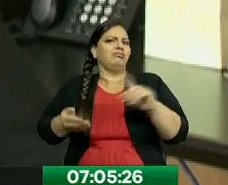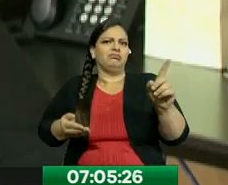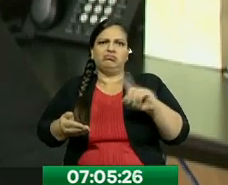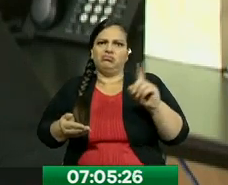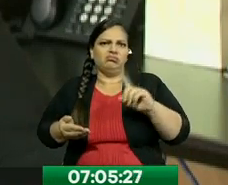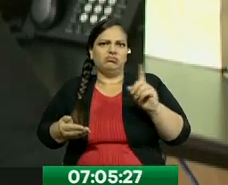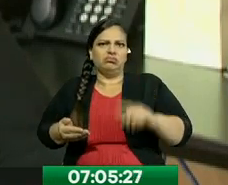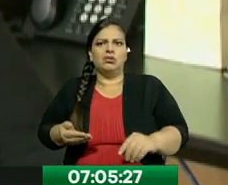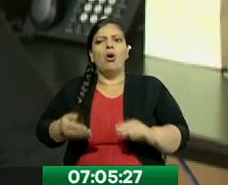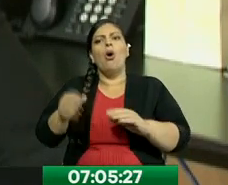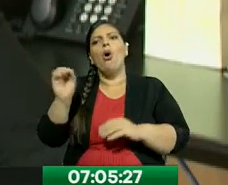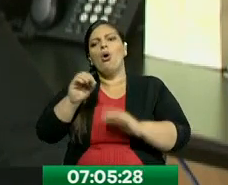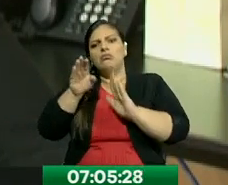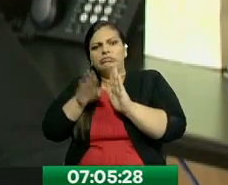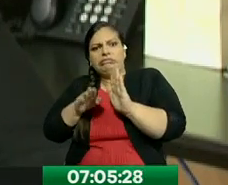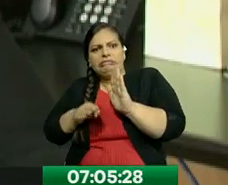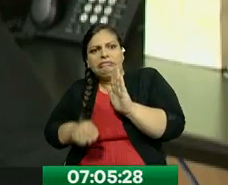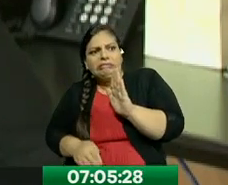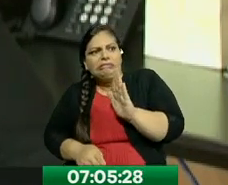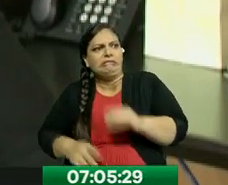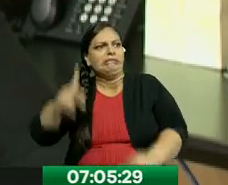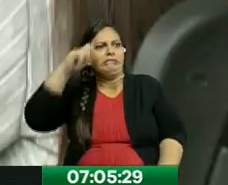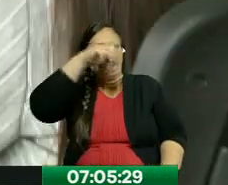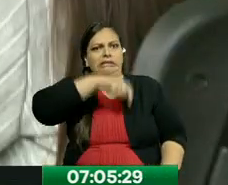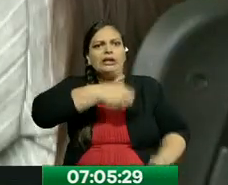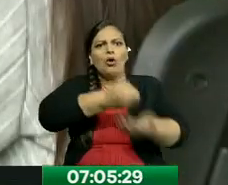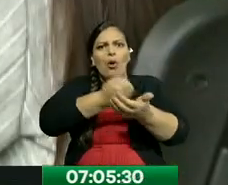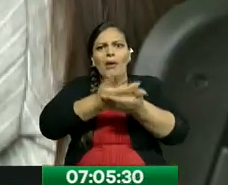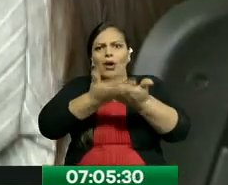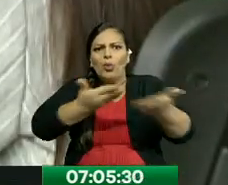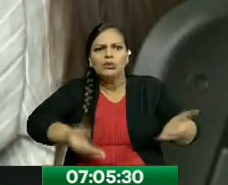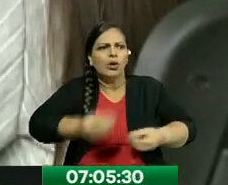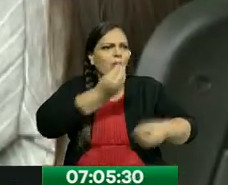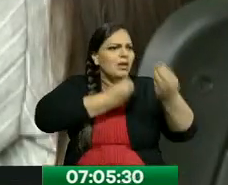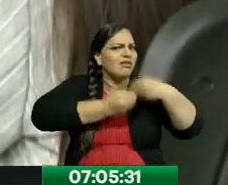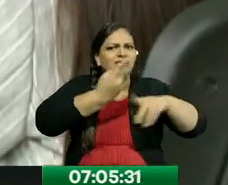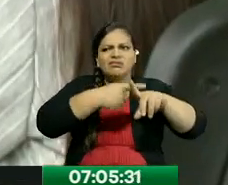probablemente procesos inflacionarios innecesarios. En Quito informó Adriana Rojas.